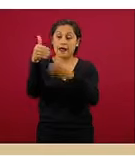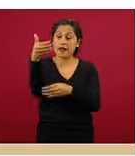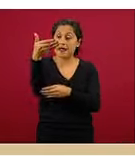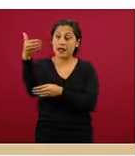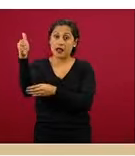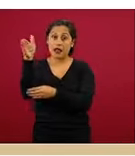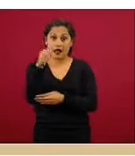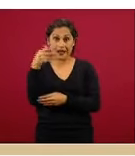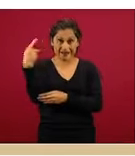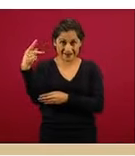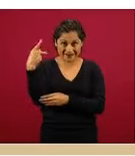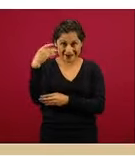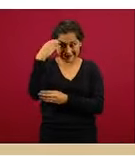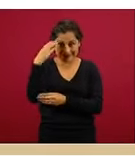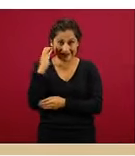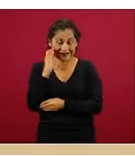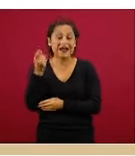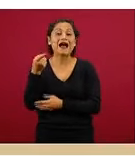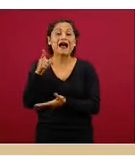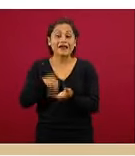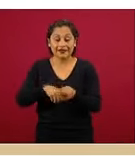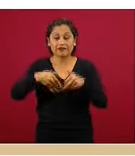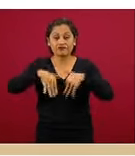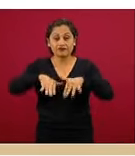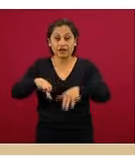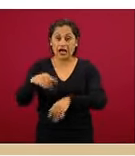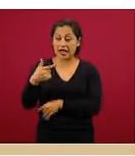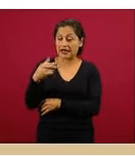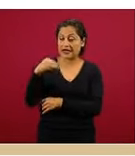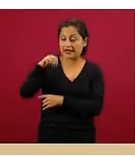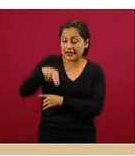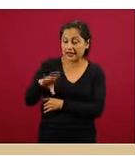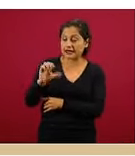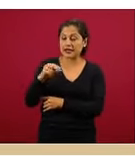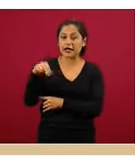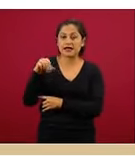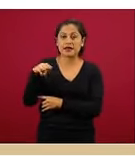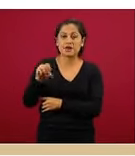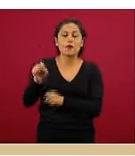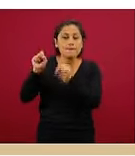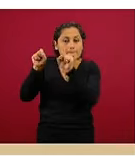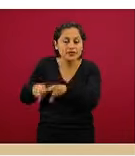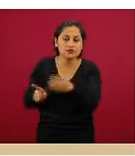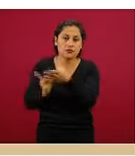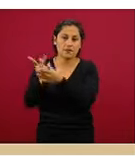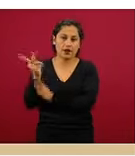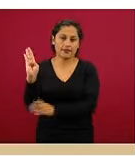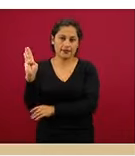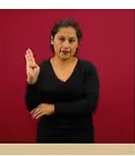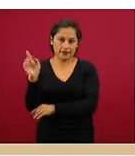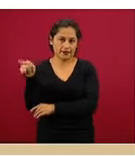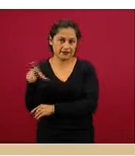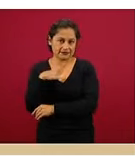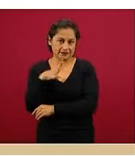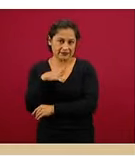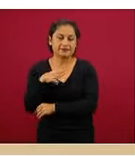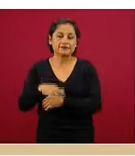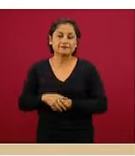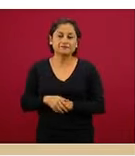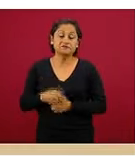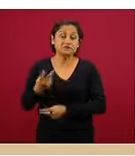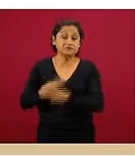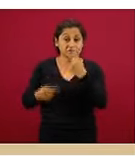estaban hechas de hemp, estaban hechas de cáñamo, que es la misma planta que da la cannabis. El día de hoy la planta